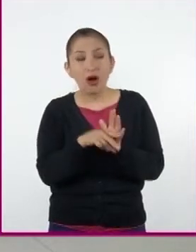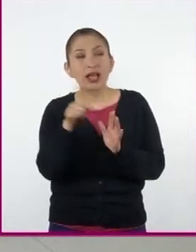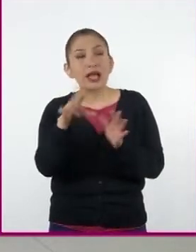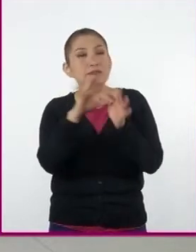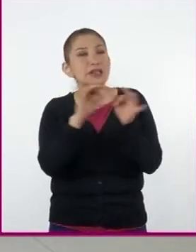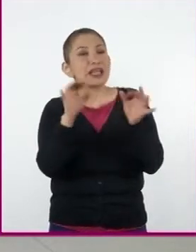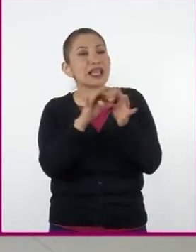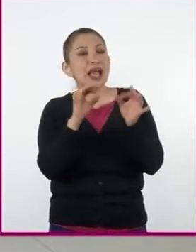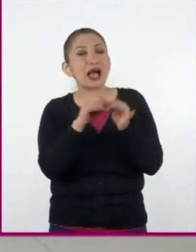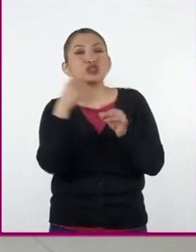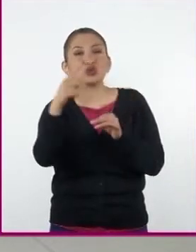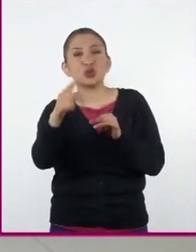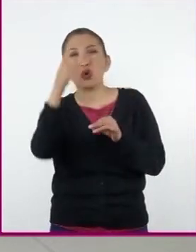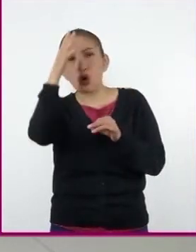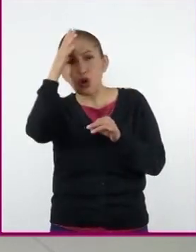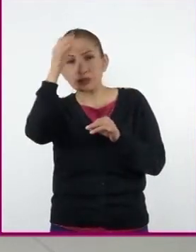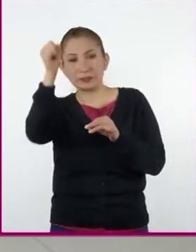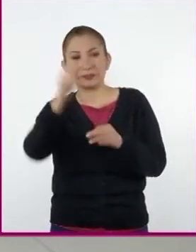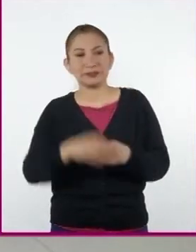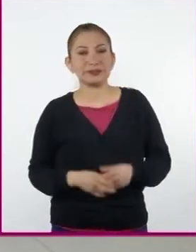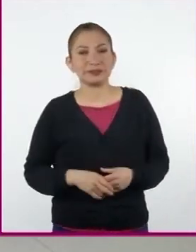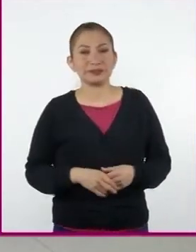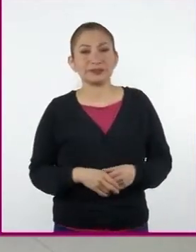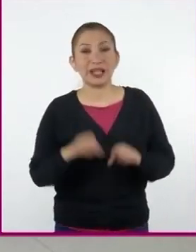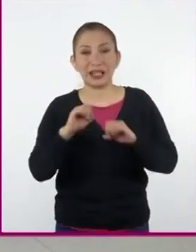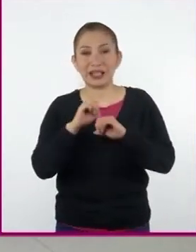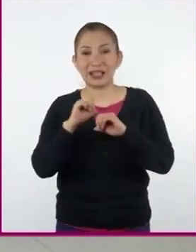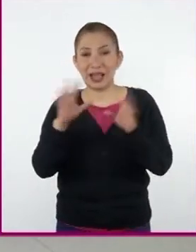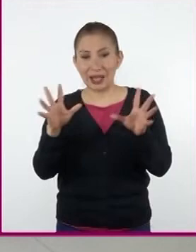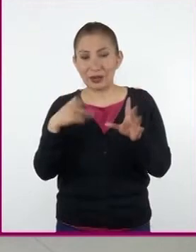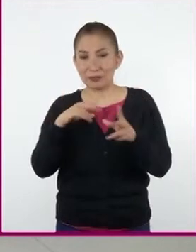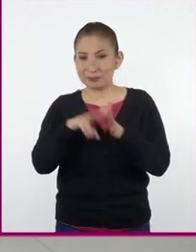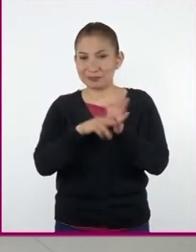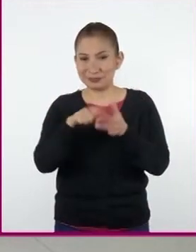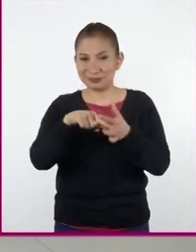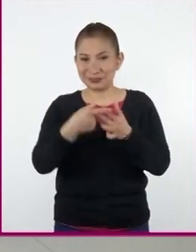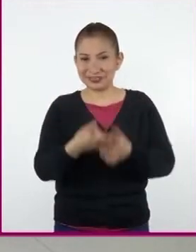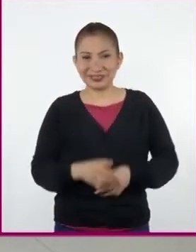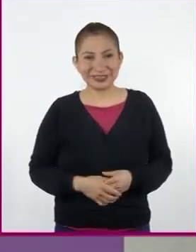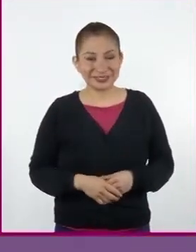se explica su concepto? Por supuesto, corre video.